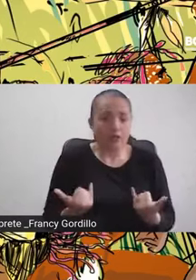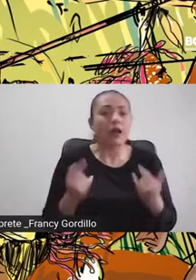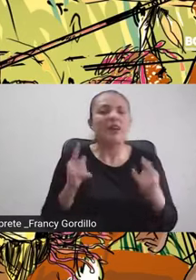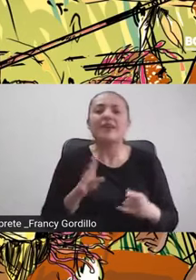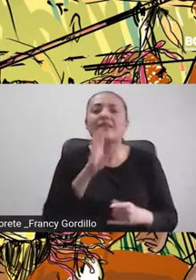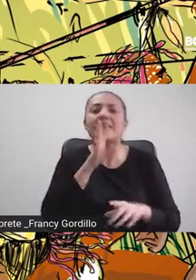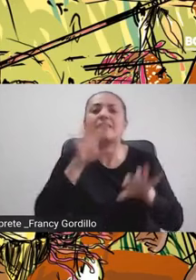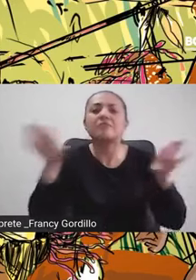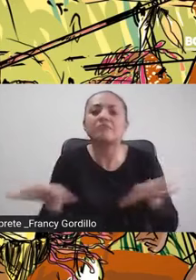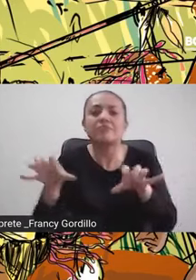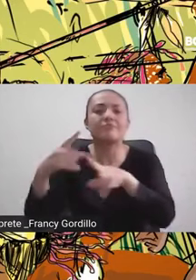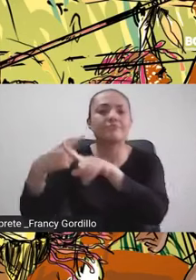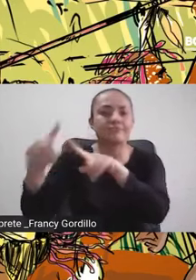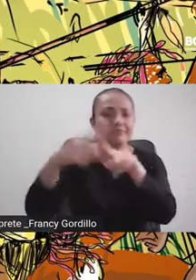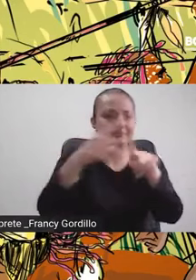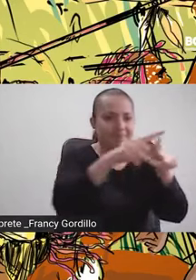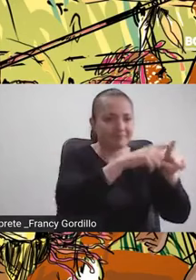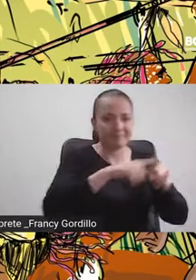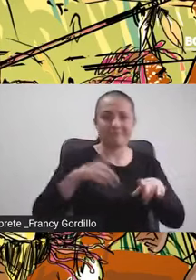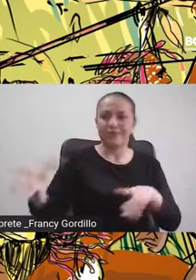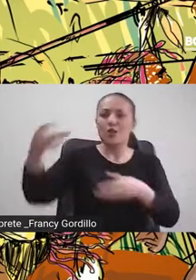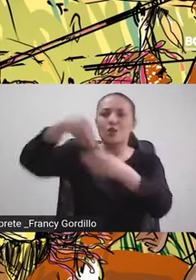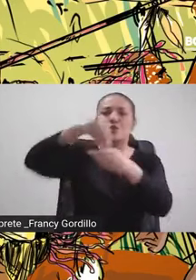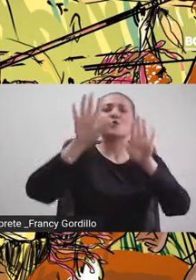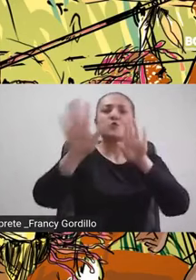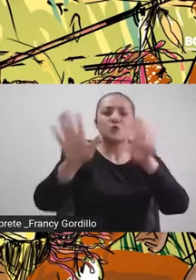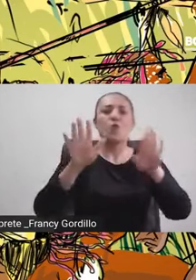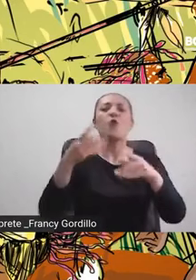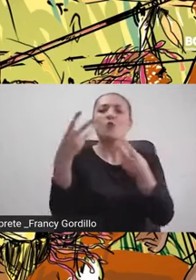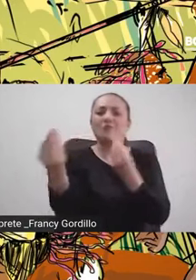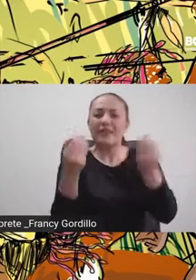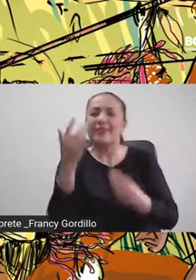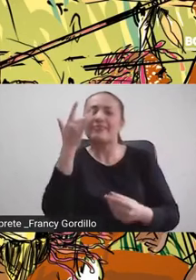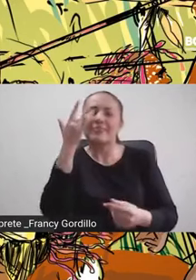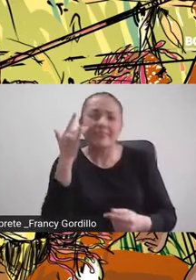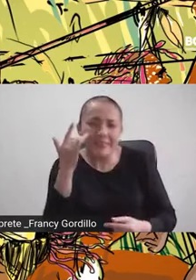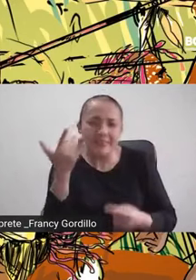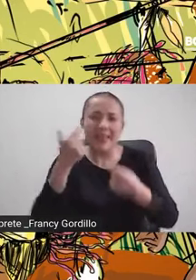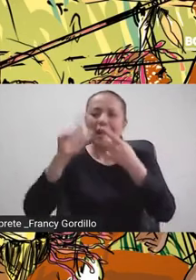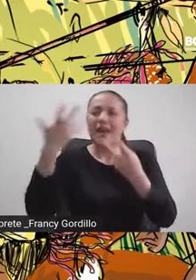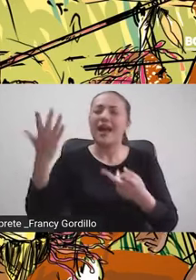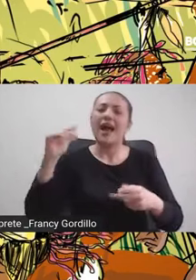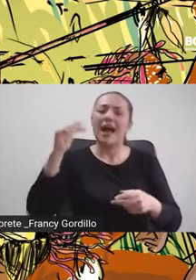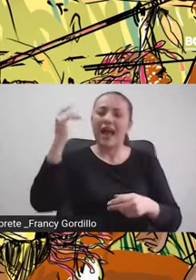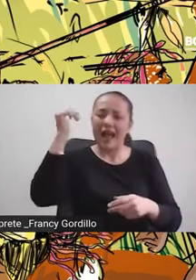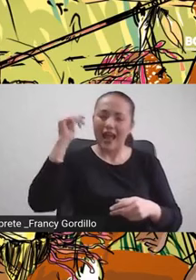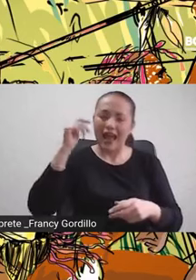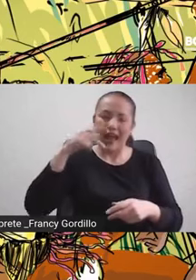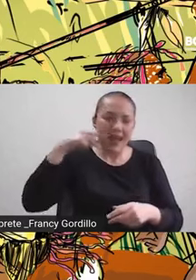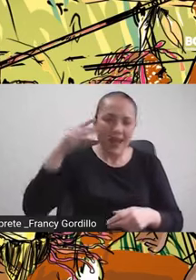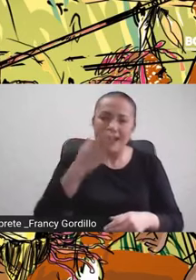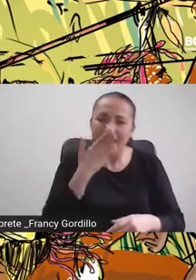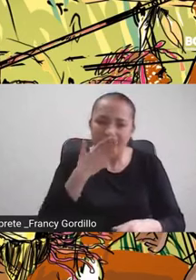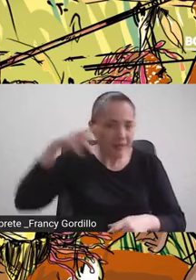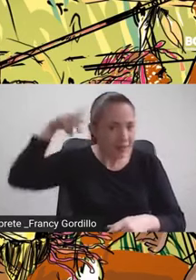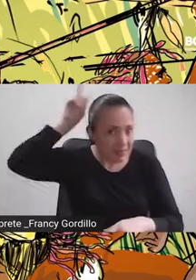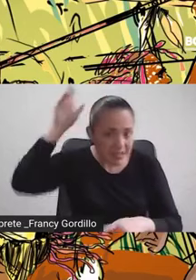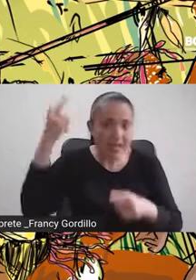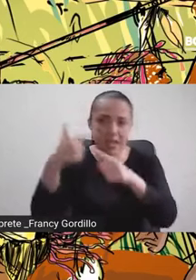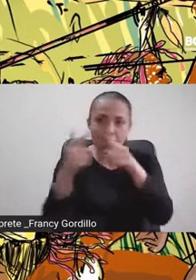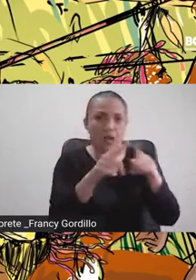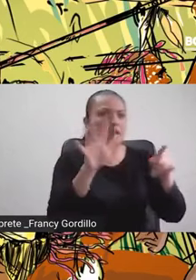artistas pertenecientes a estas comunidades étnicas. Prácticas cuyos procesos y aportes